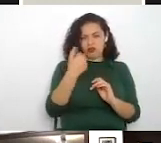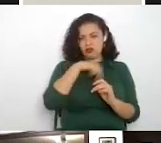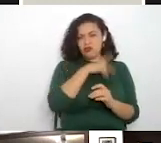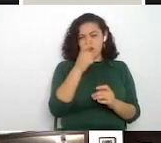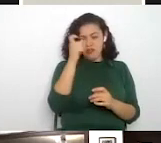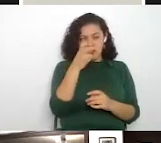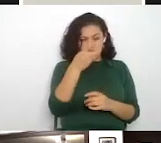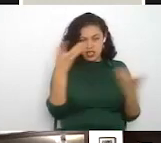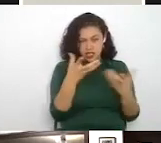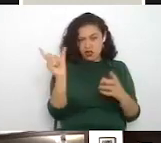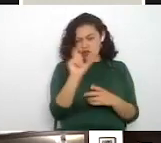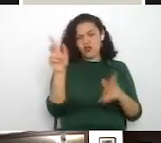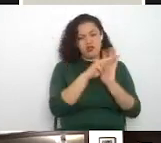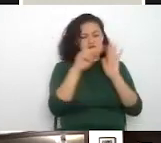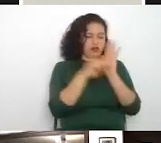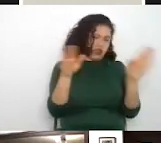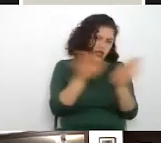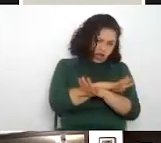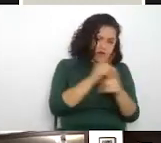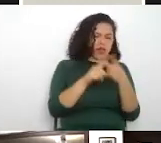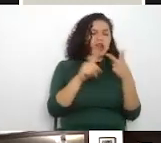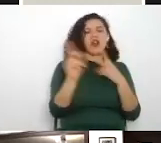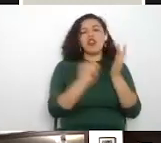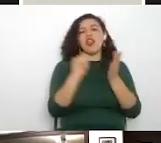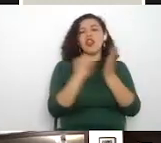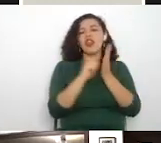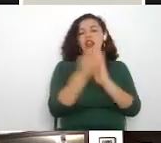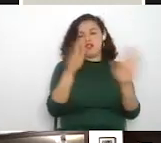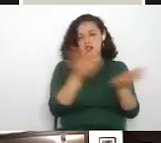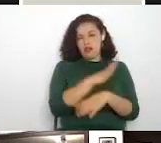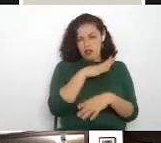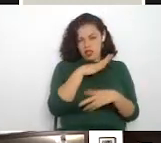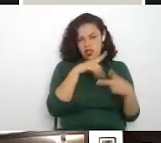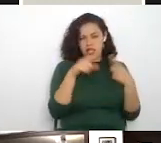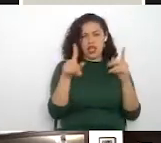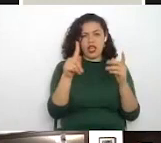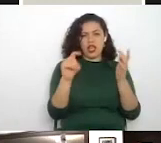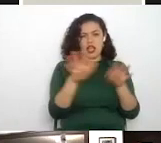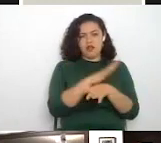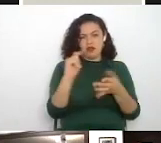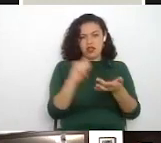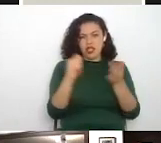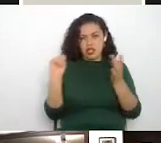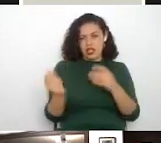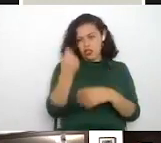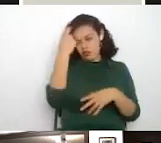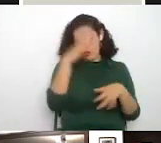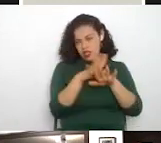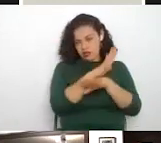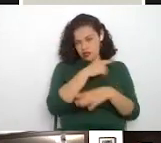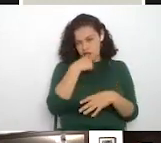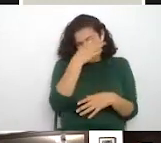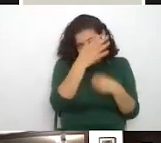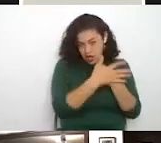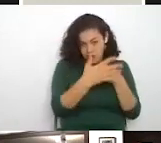Cuando haya cambios normativos, cuando haya cambios técnicos, cuando haya cambios tecnológicos, ¿no? Y se los comenté.